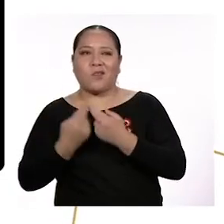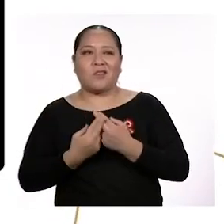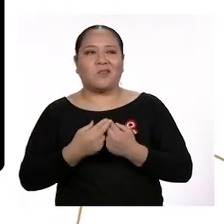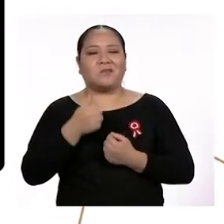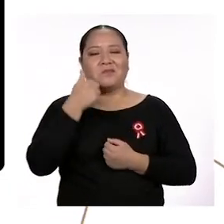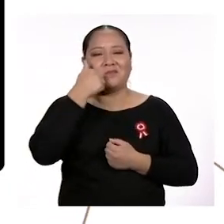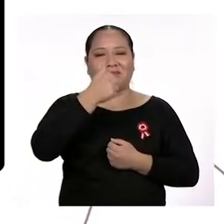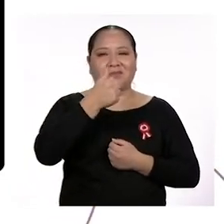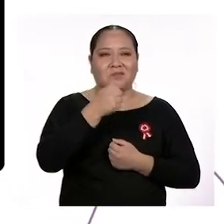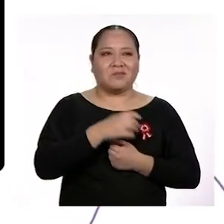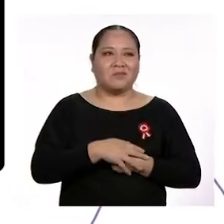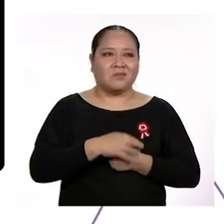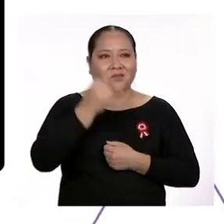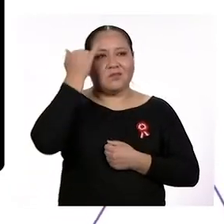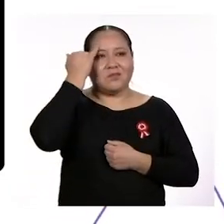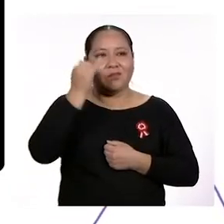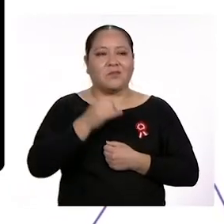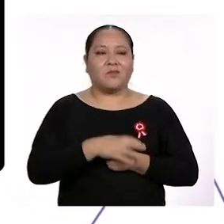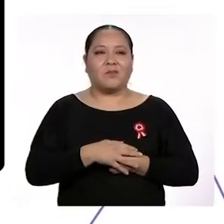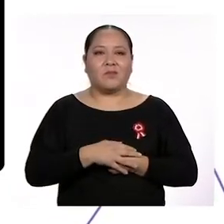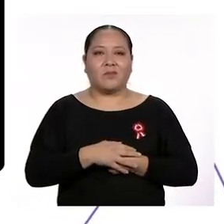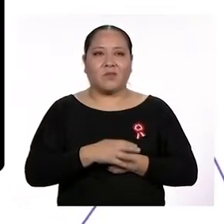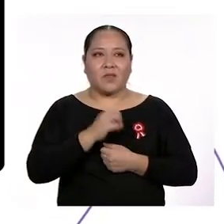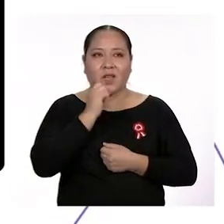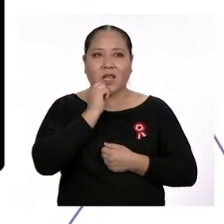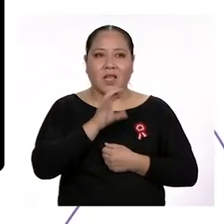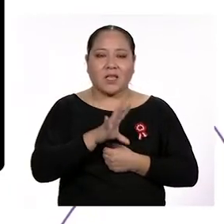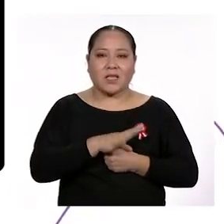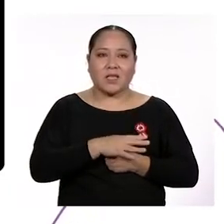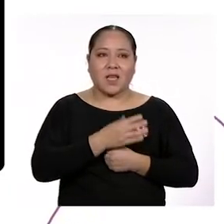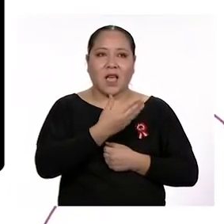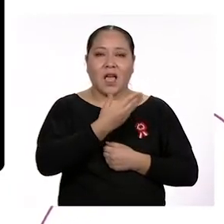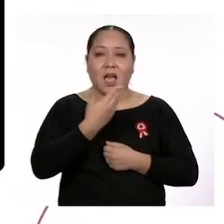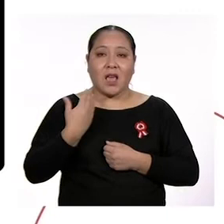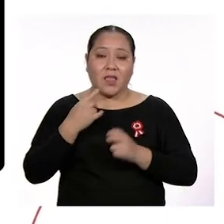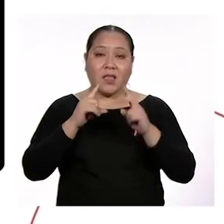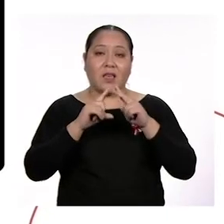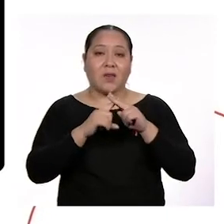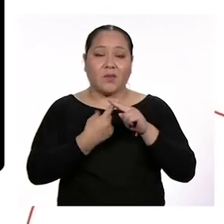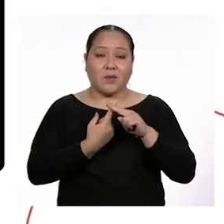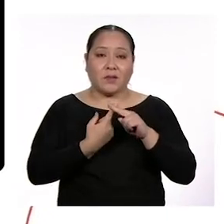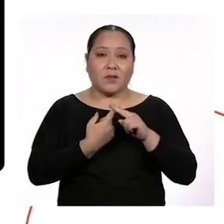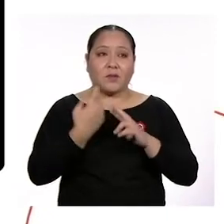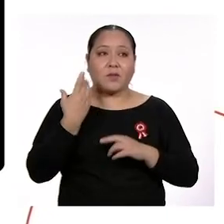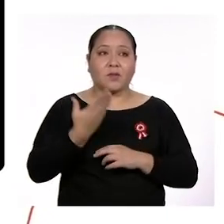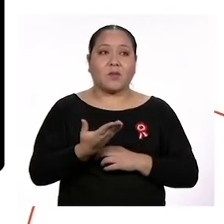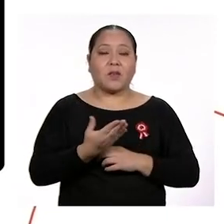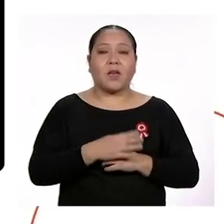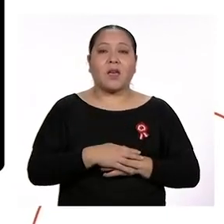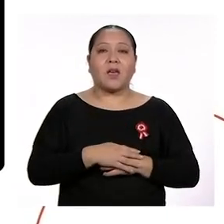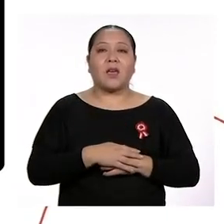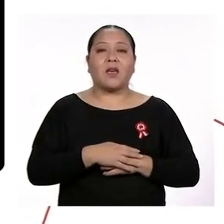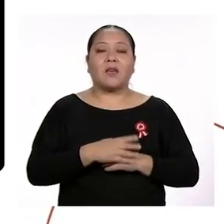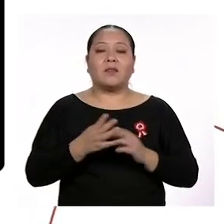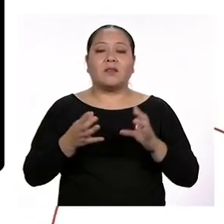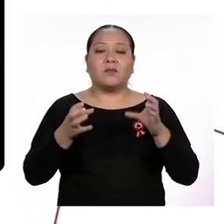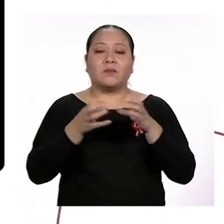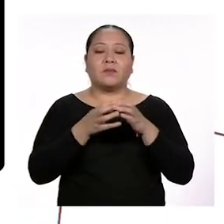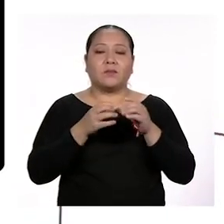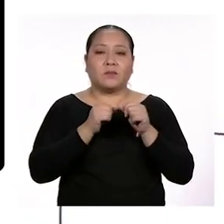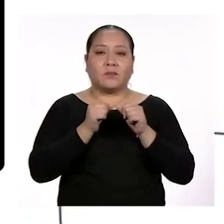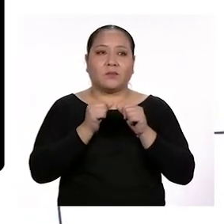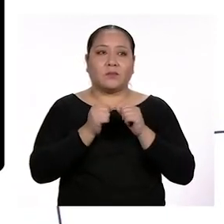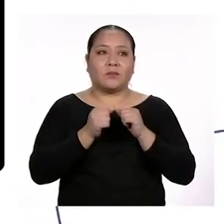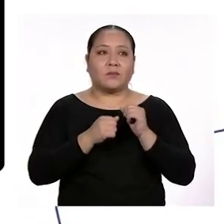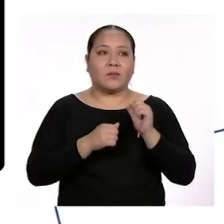Buena observación. Vale la pena mencionar antes de que comencemos que la notación conjuntista